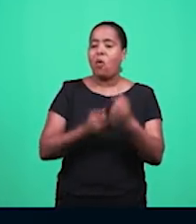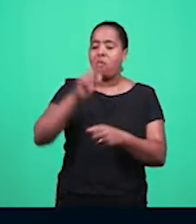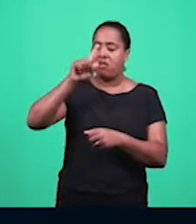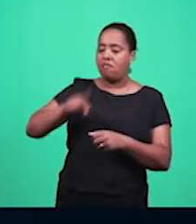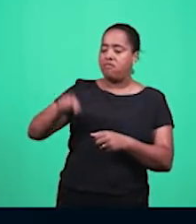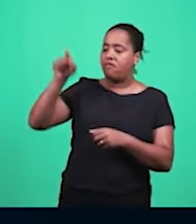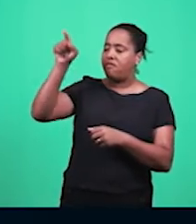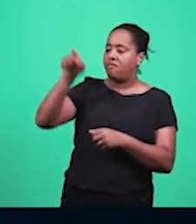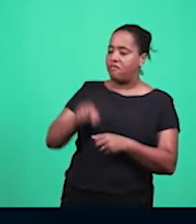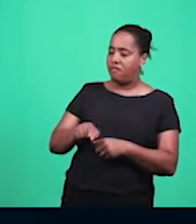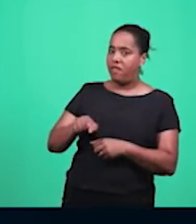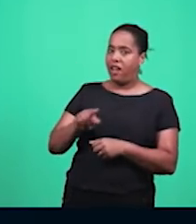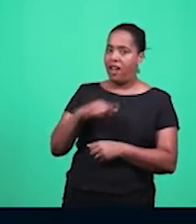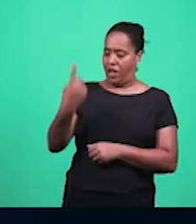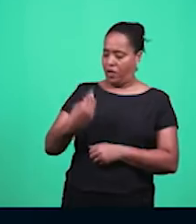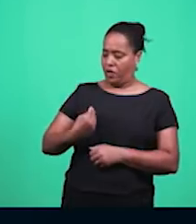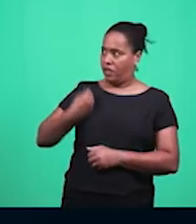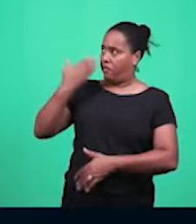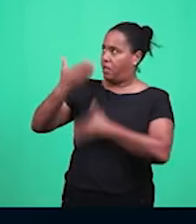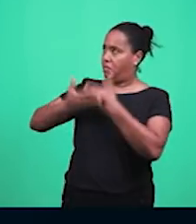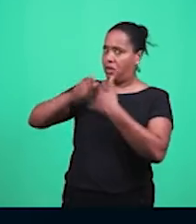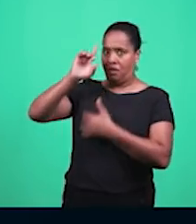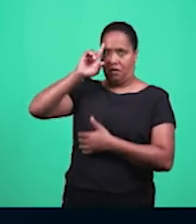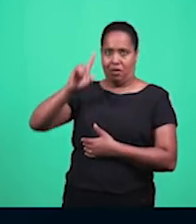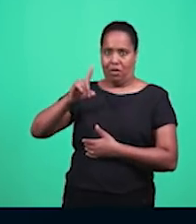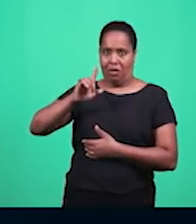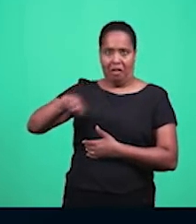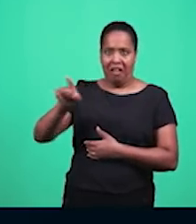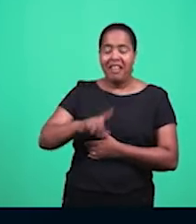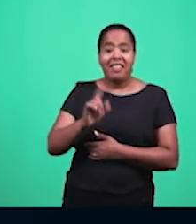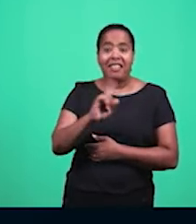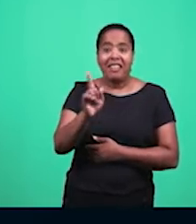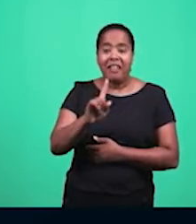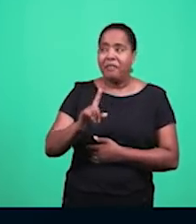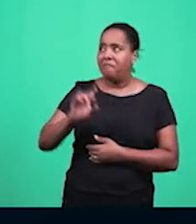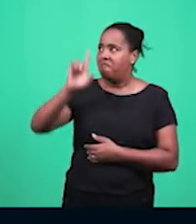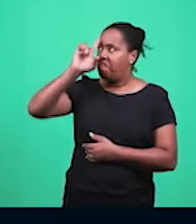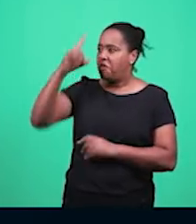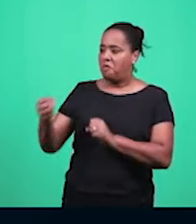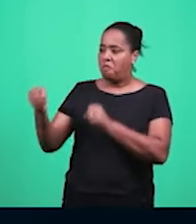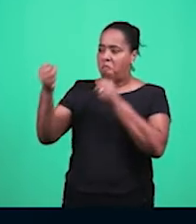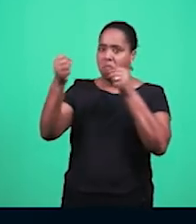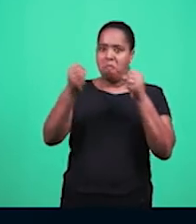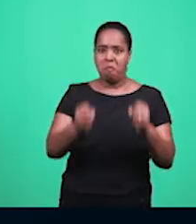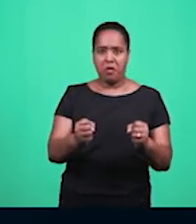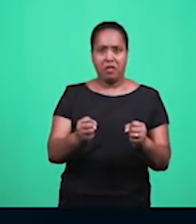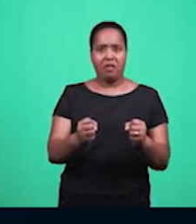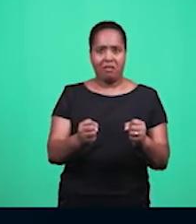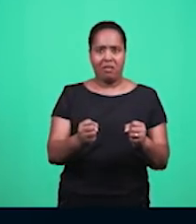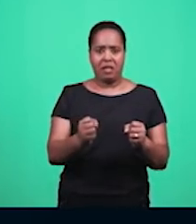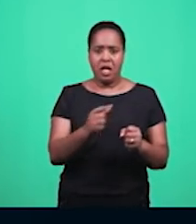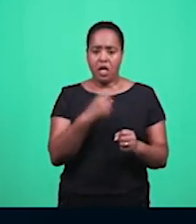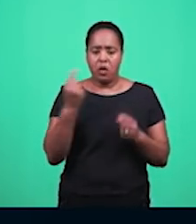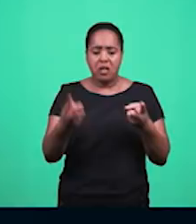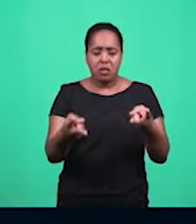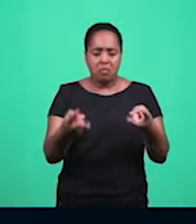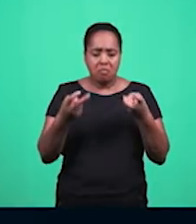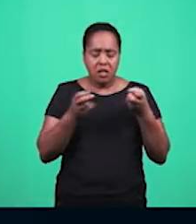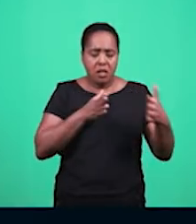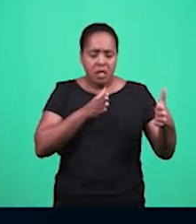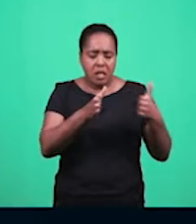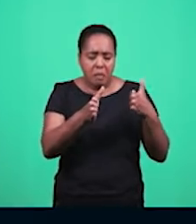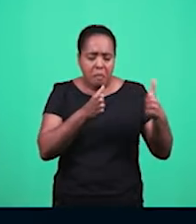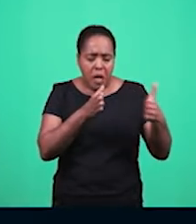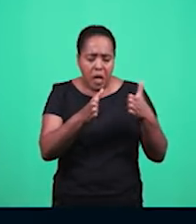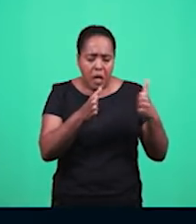delante de dios un dios tan poderoso donde nosotros estamos discerniendo este tiempo profético estamos viendo que